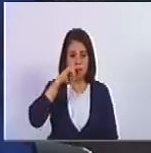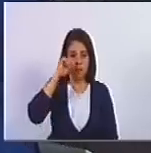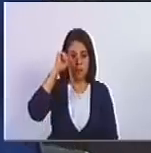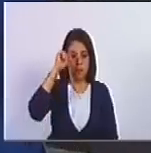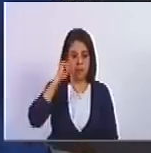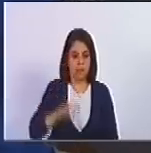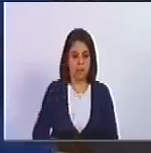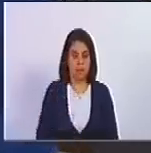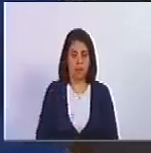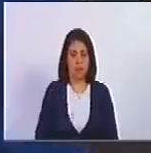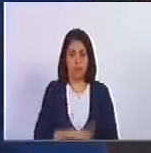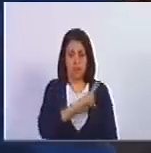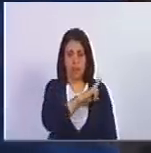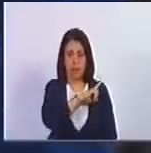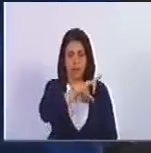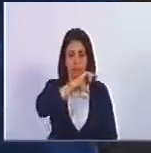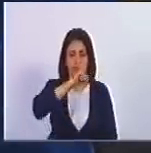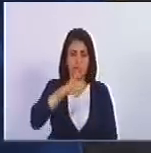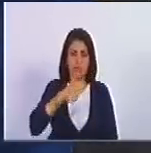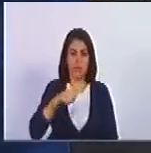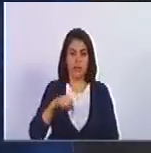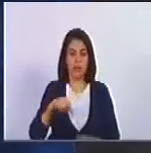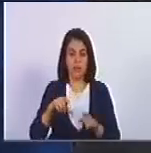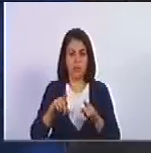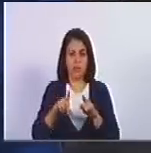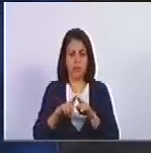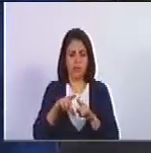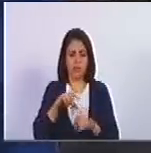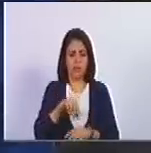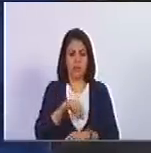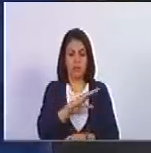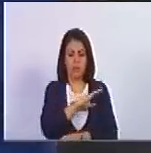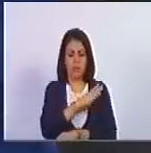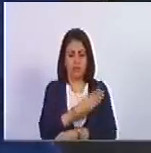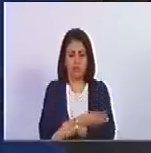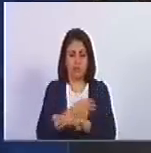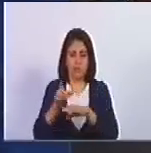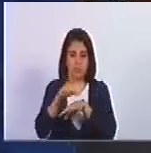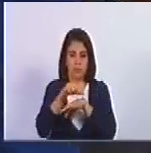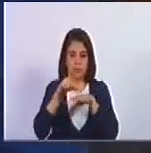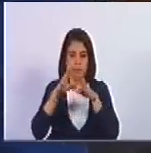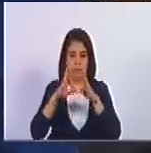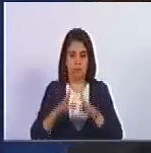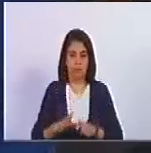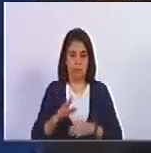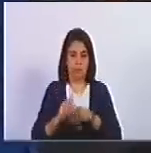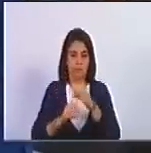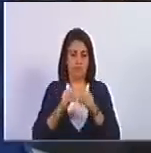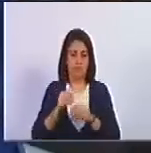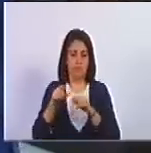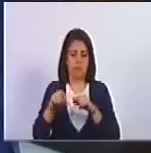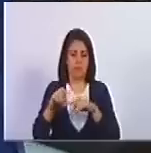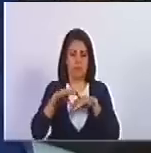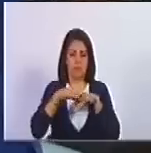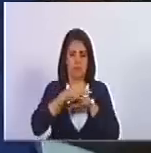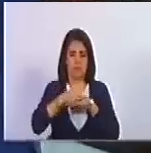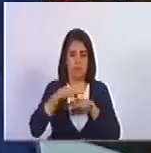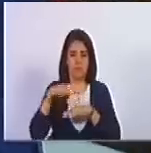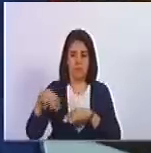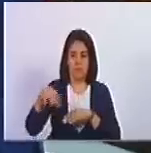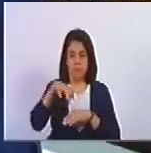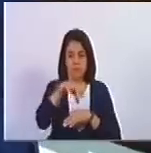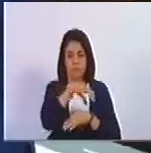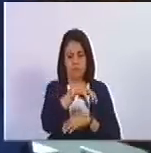Moros, jefe de Estado, al Poder Ejecutivo, a los poderes ejecutivos municipales,